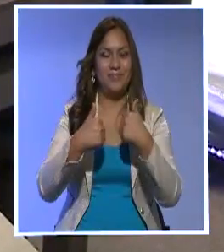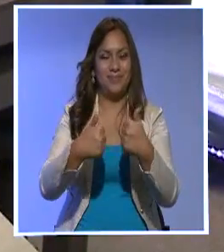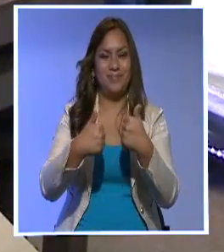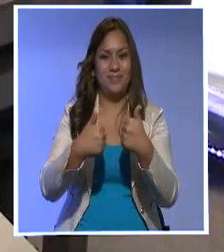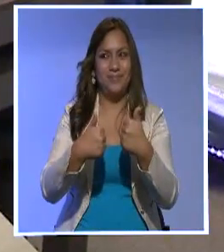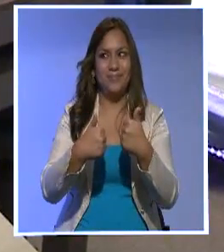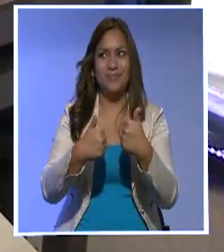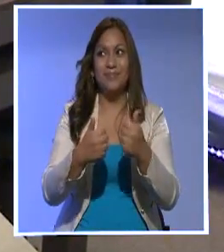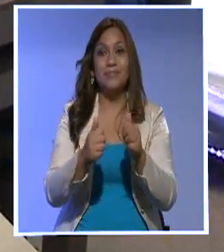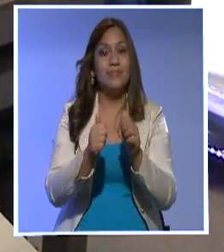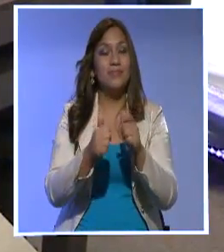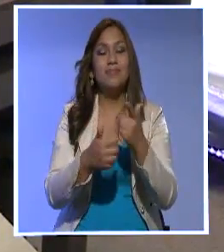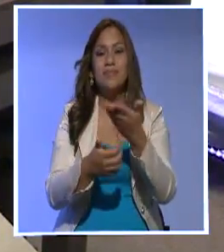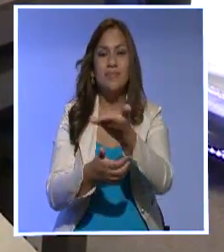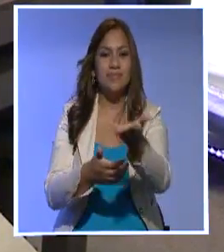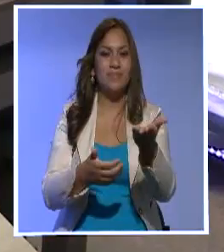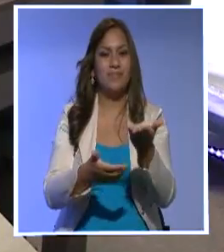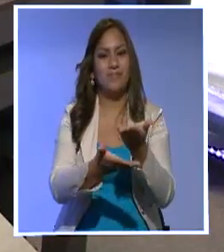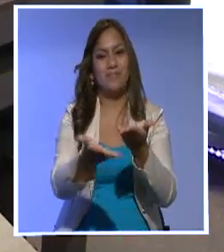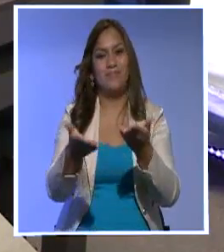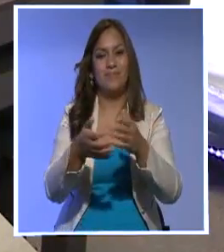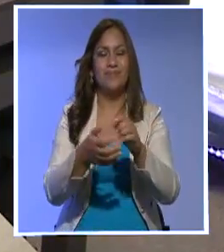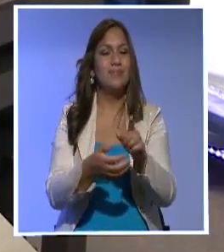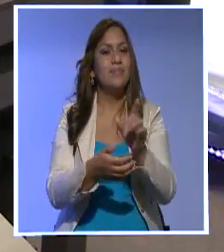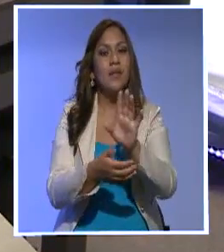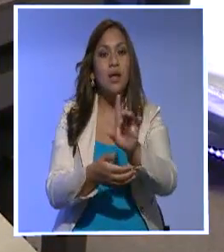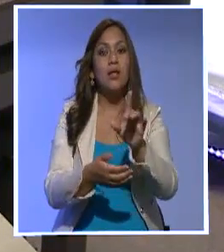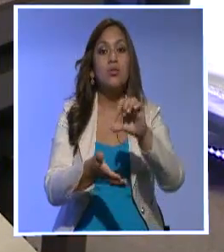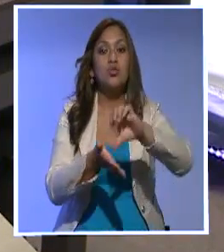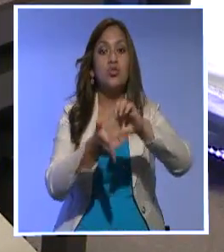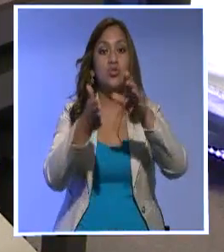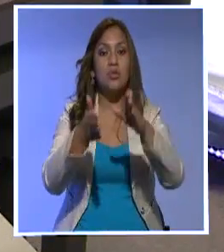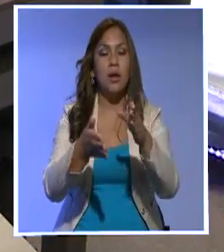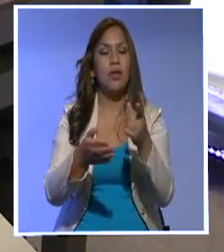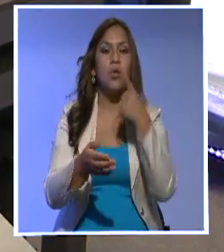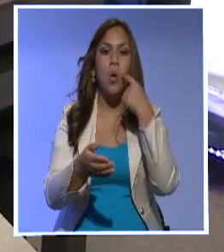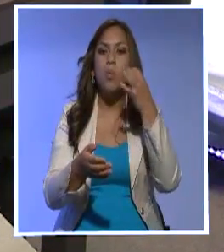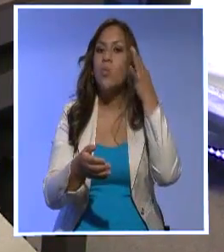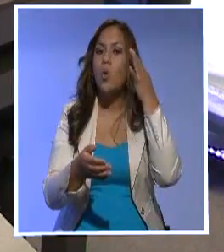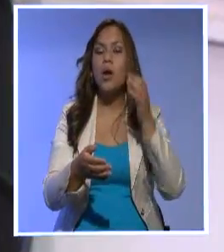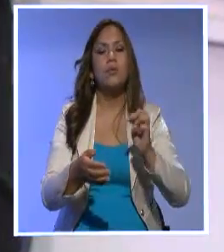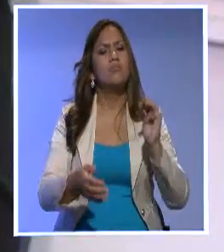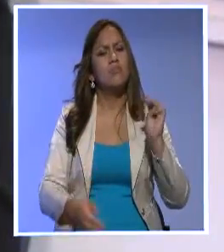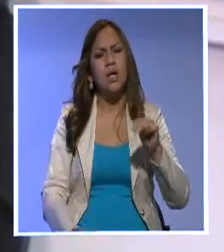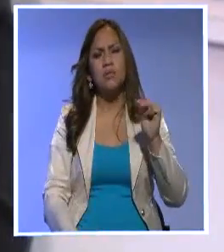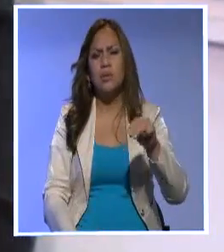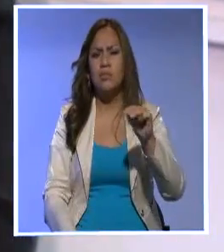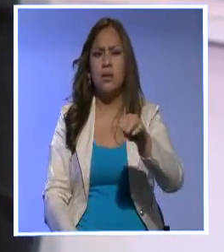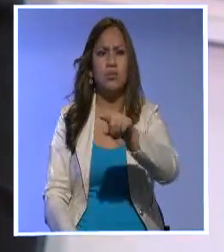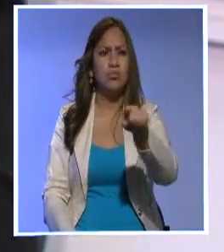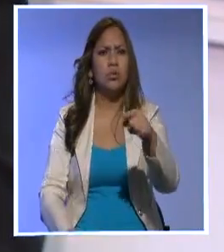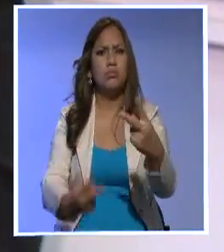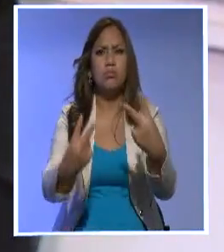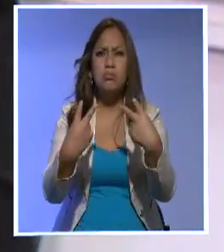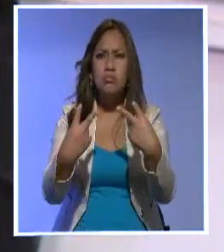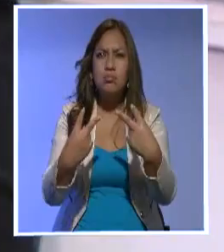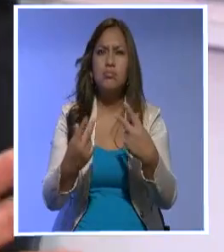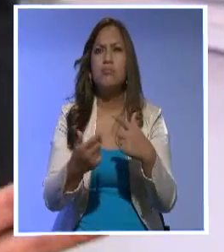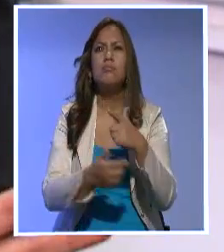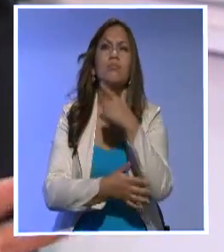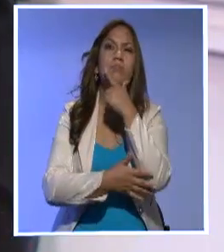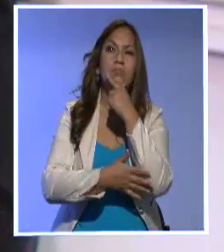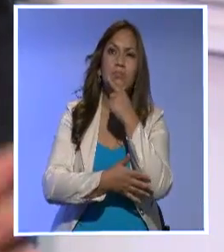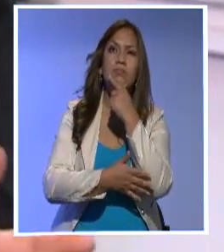ustedes con cada uno de los ciudadanos y ciudadanas que todos los martes nos permiten llegar a sus hogares a sus puestos de trabajo a